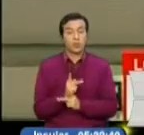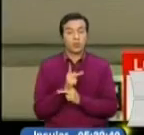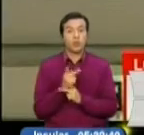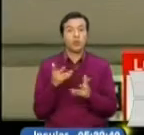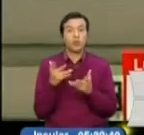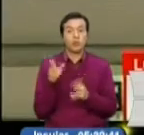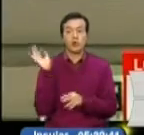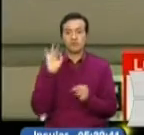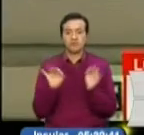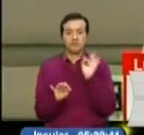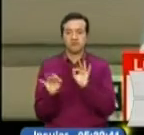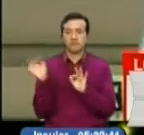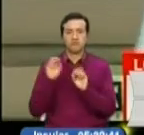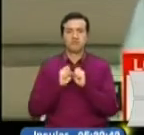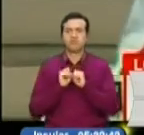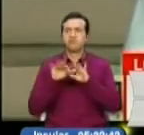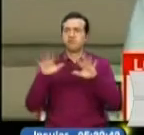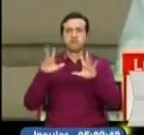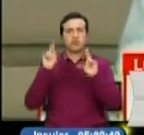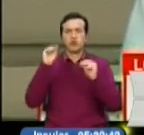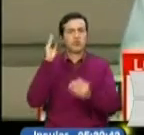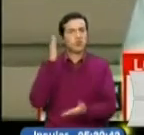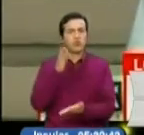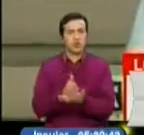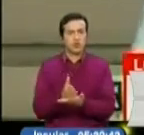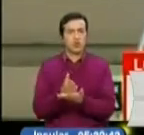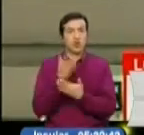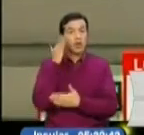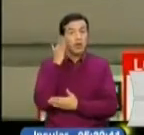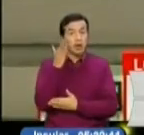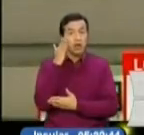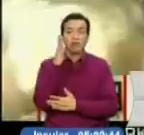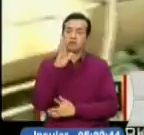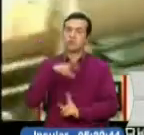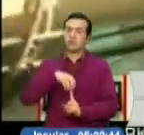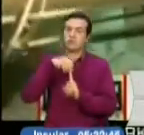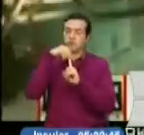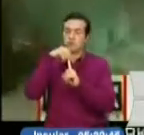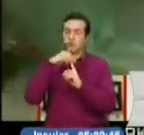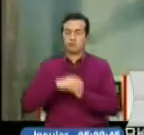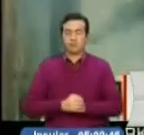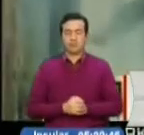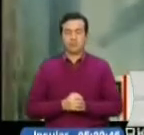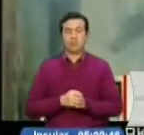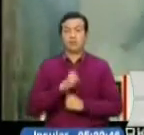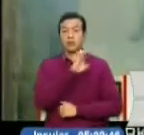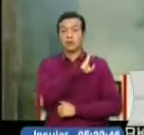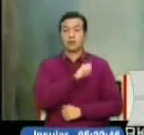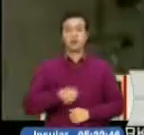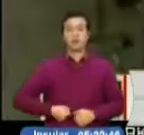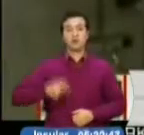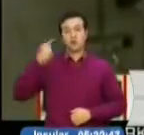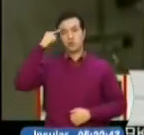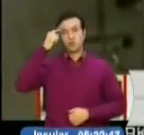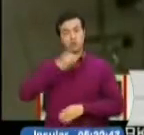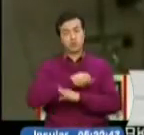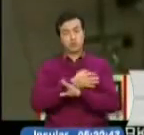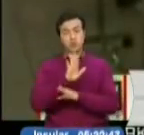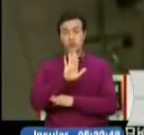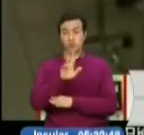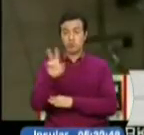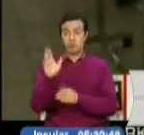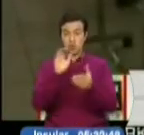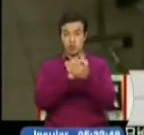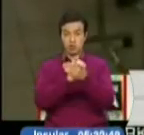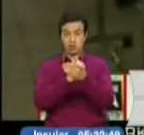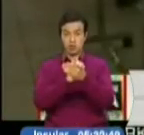no nazcan los zancudos. Ese debe ser nuestra prioridad. En El Salvador, en cambio, el gobierno recomendó a las parejas no